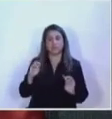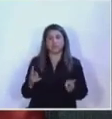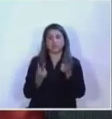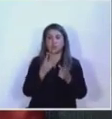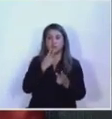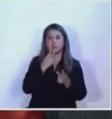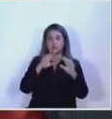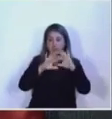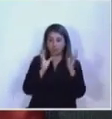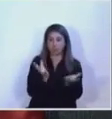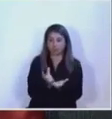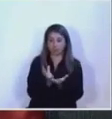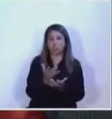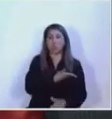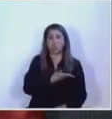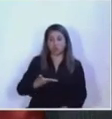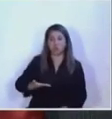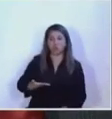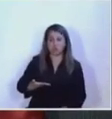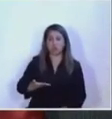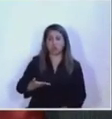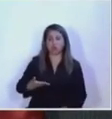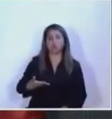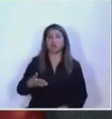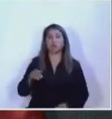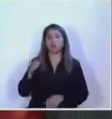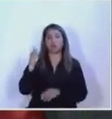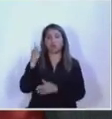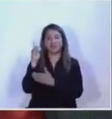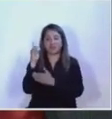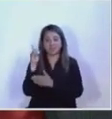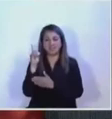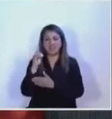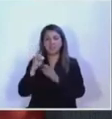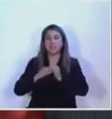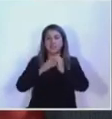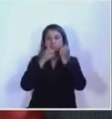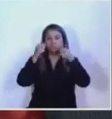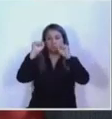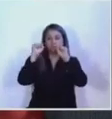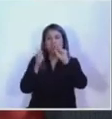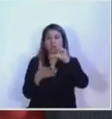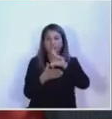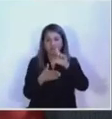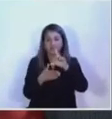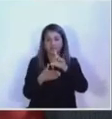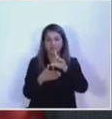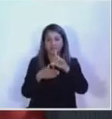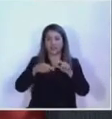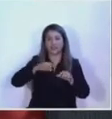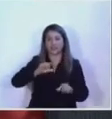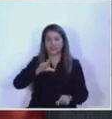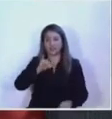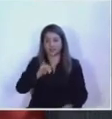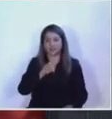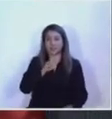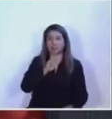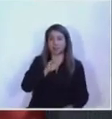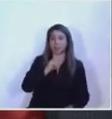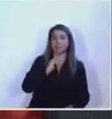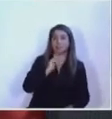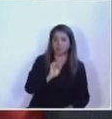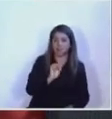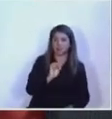planeta. Los gobiernos de orientación de derecha estaban triunfando en América Latina, Macri, Bolsonaro, Duque.